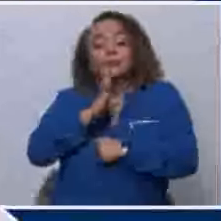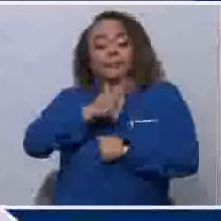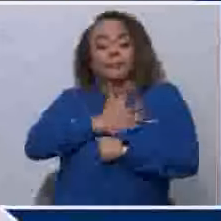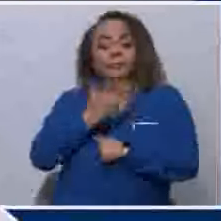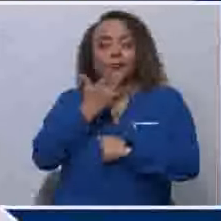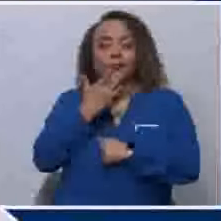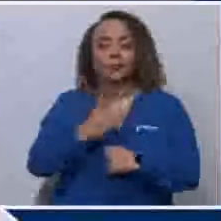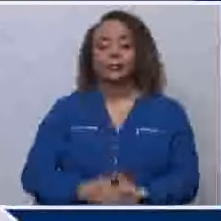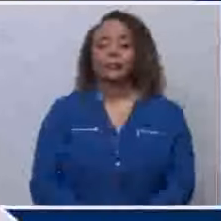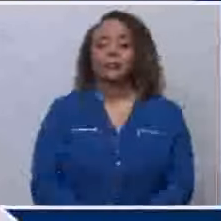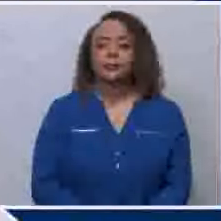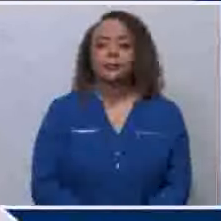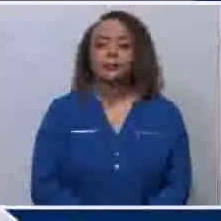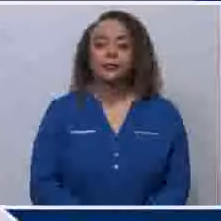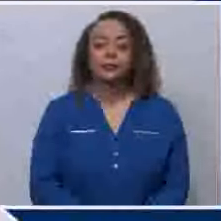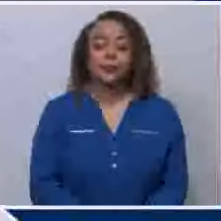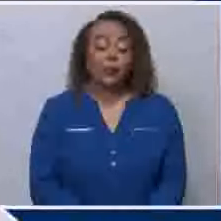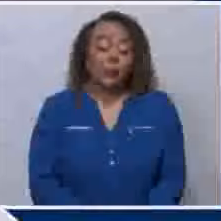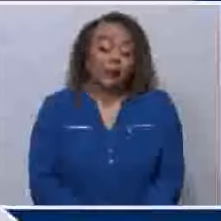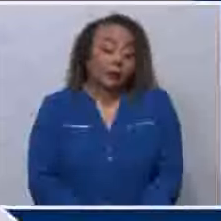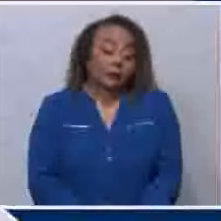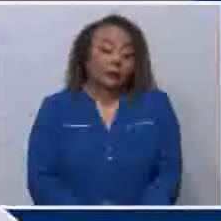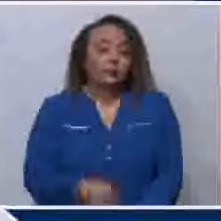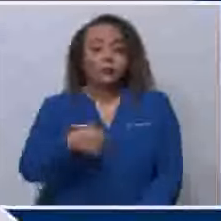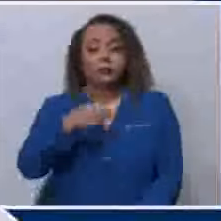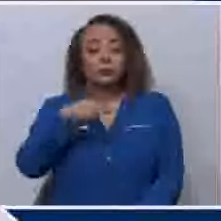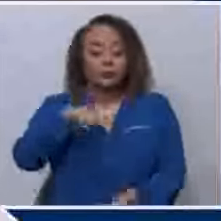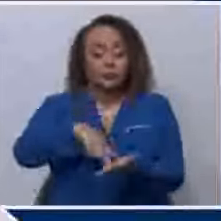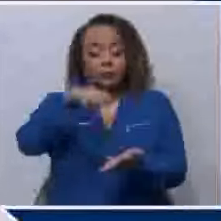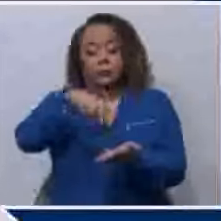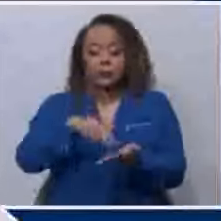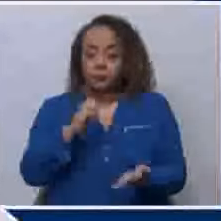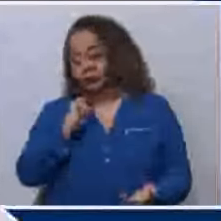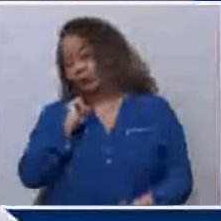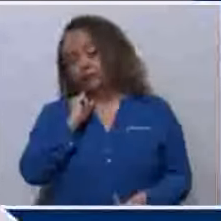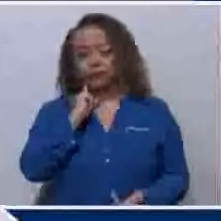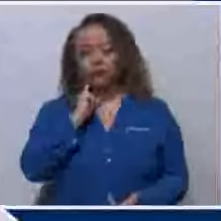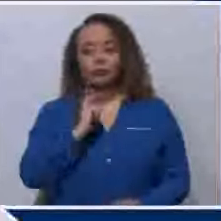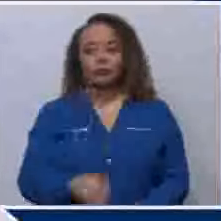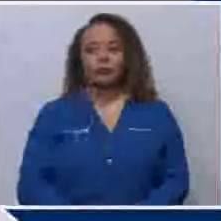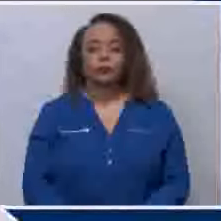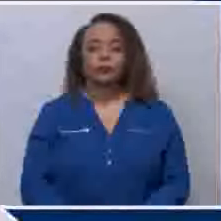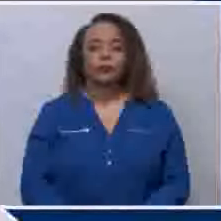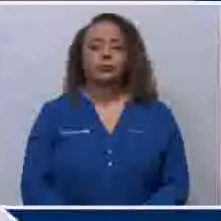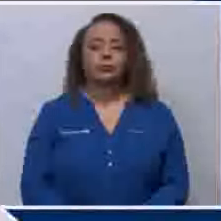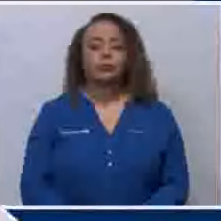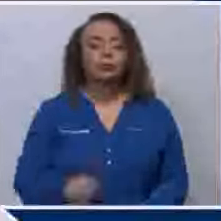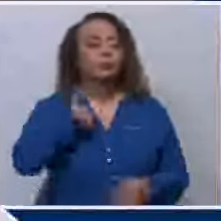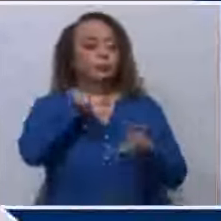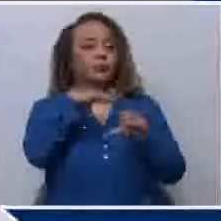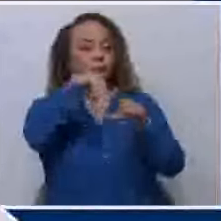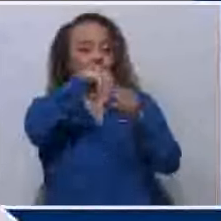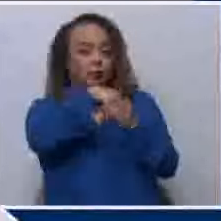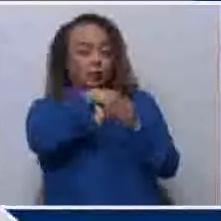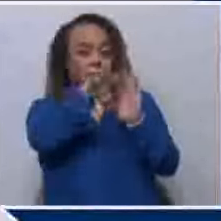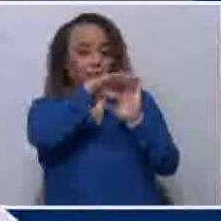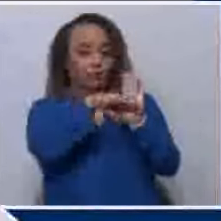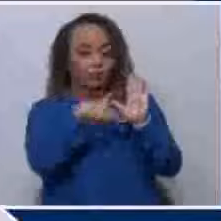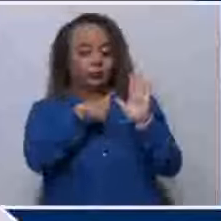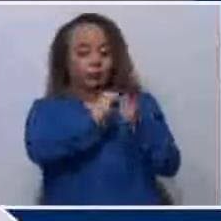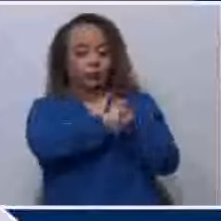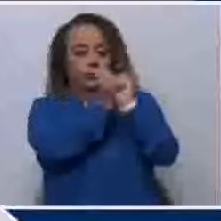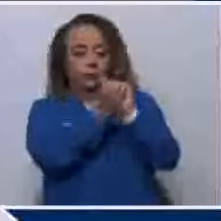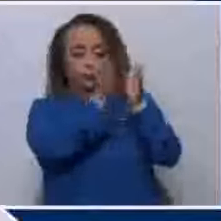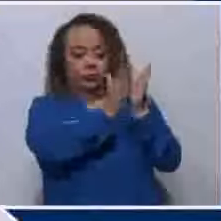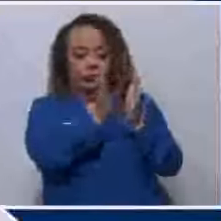Ok. Y buen cabeceo y otro tipo de cosas, ¿verdad? Pero para no extenderme. Dentro de la ecuación, cambio el